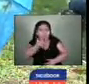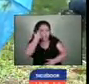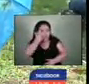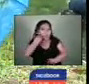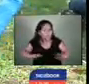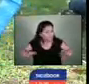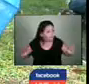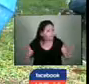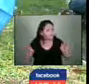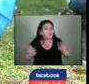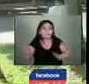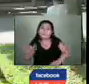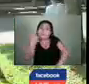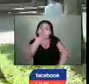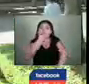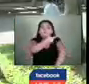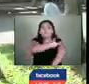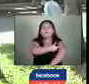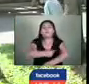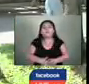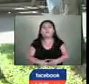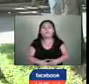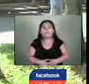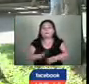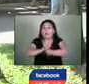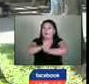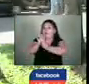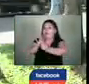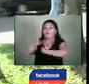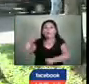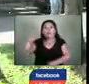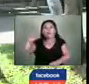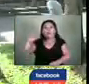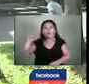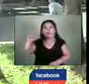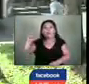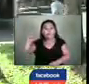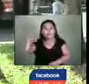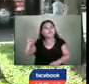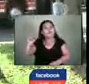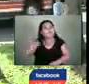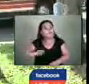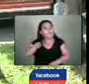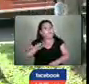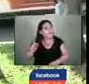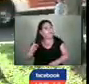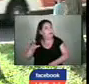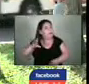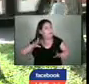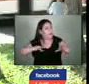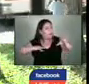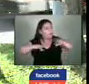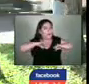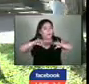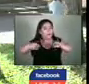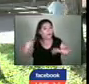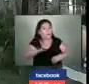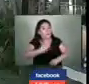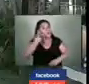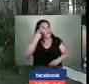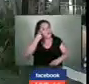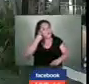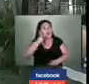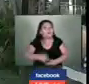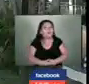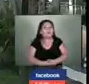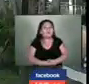para vacunarse, ¿verdad? Con la cepa nueva que está, Delta, pues creo que es un poquito más contagiosa y debemos de tener mucho más cuidado.